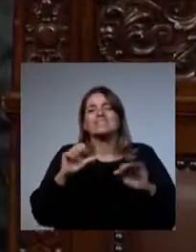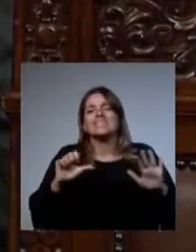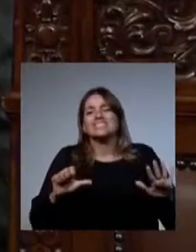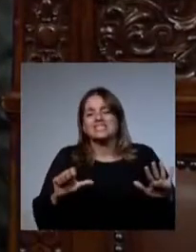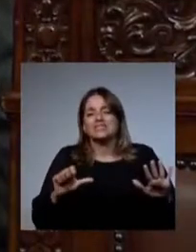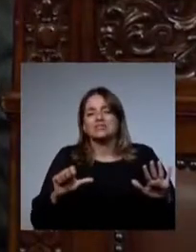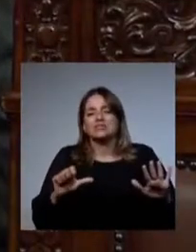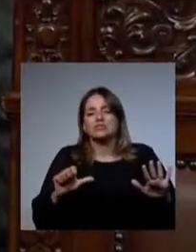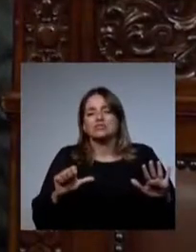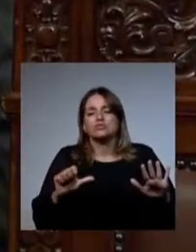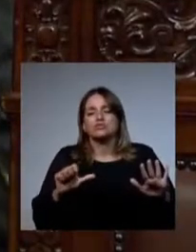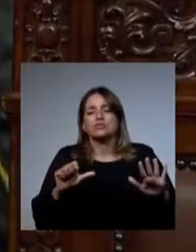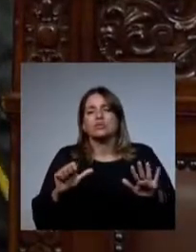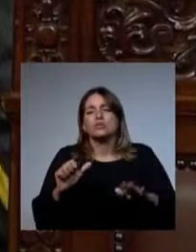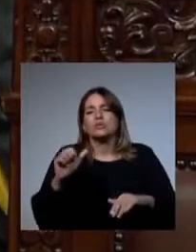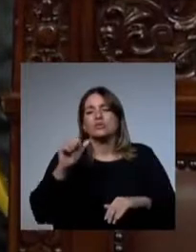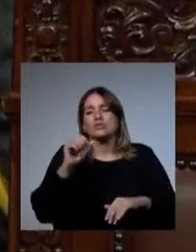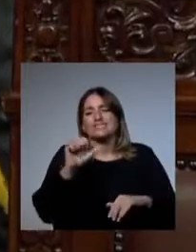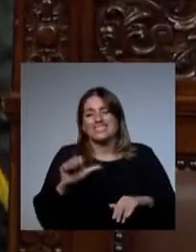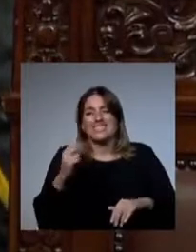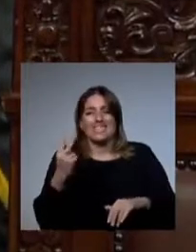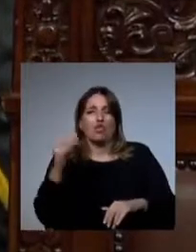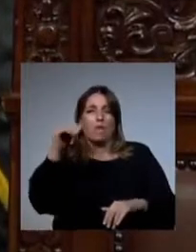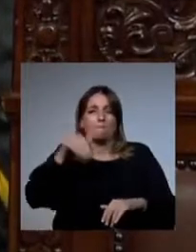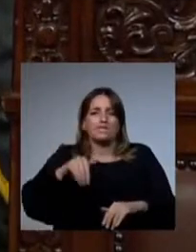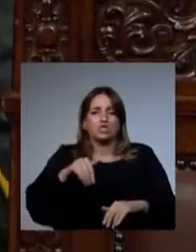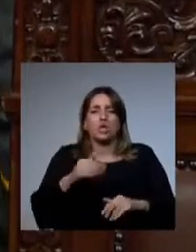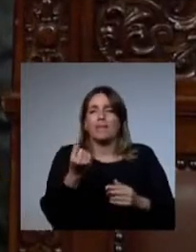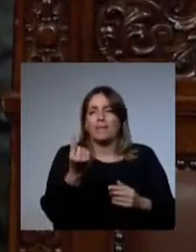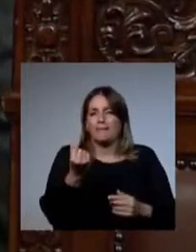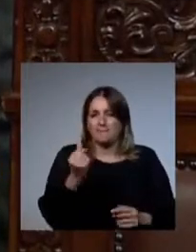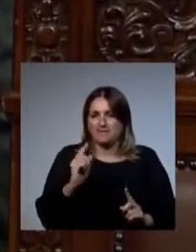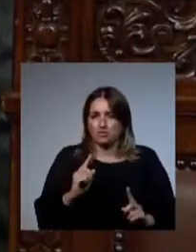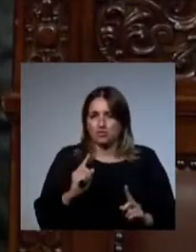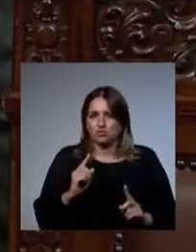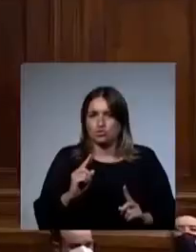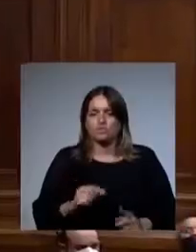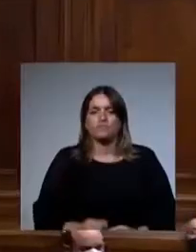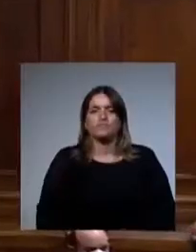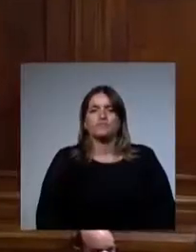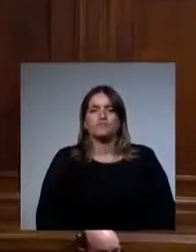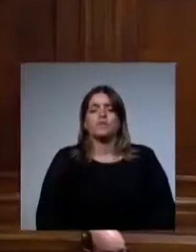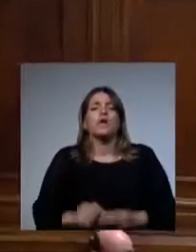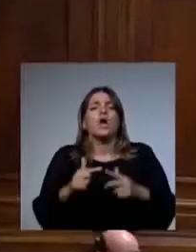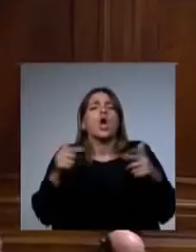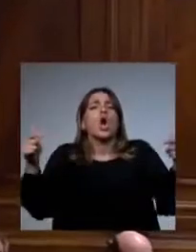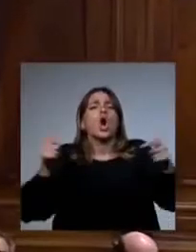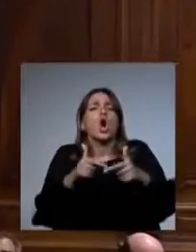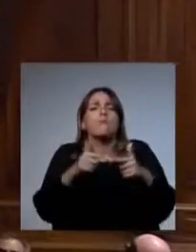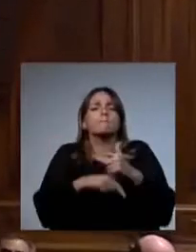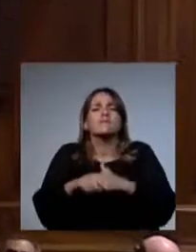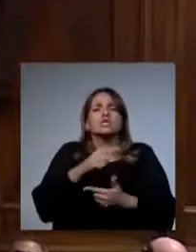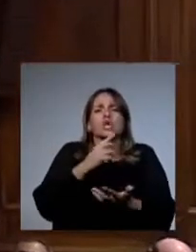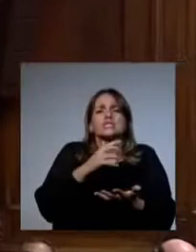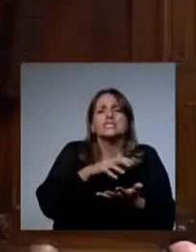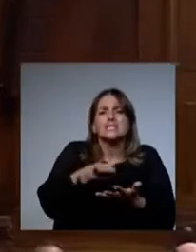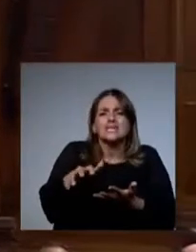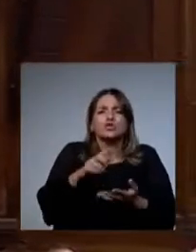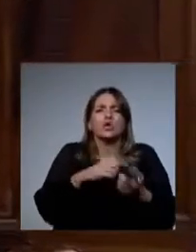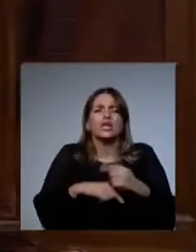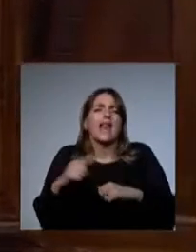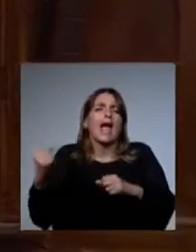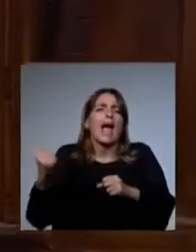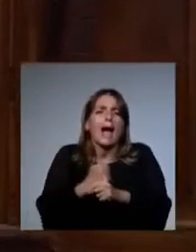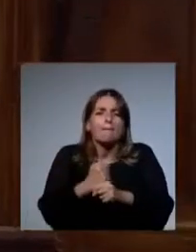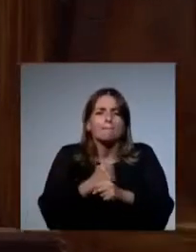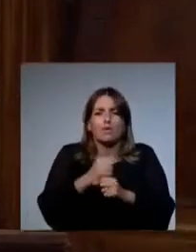millones de pesos uruguayos. La Comisión Sectorial de Descentralización aprobó